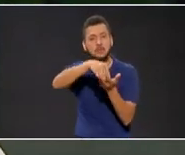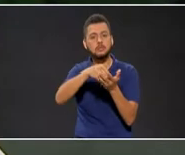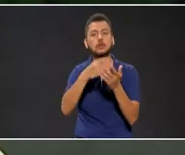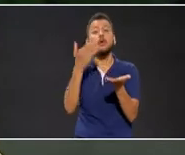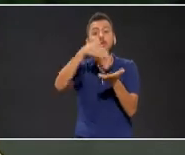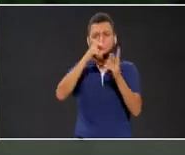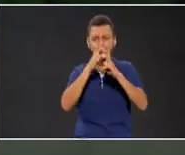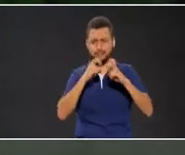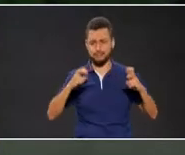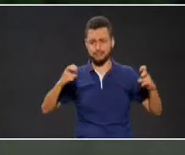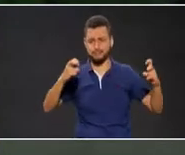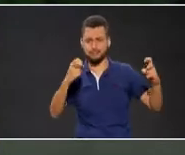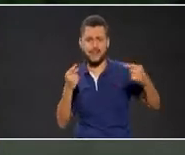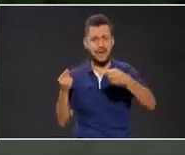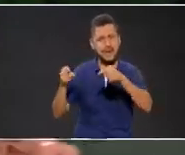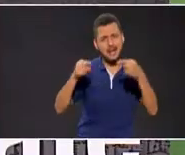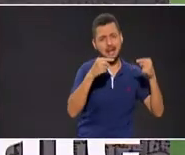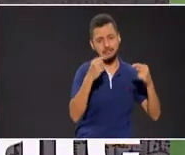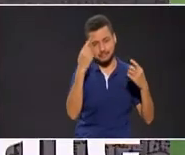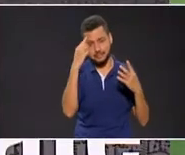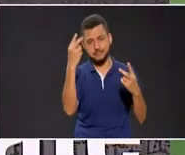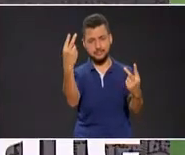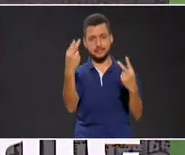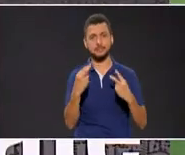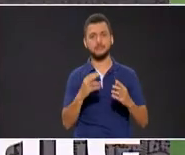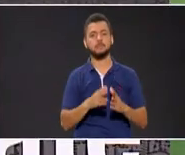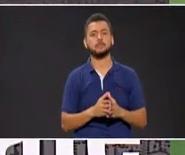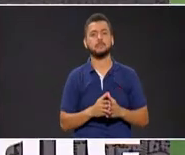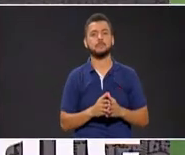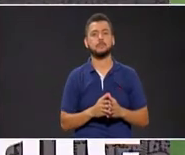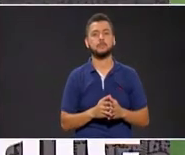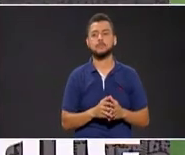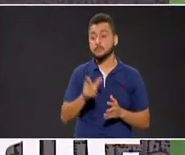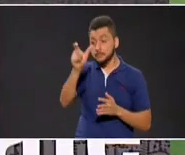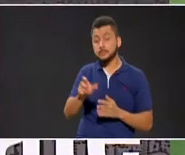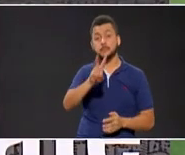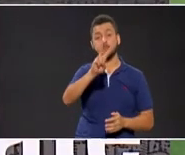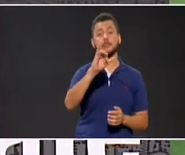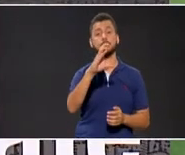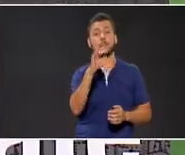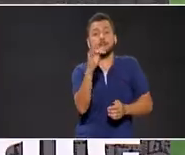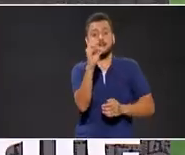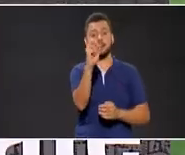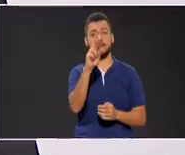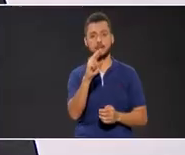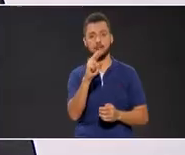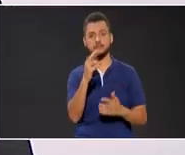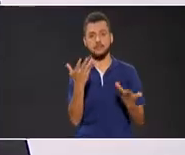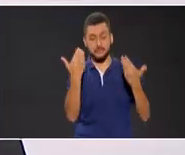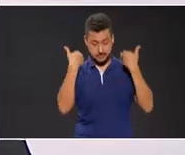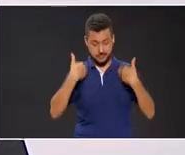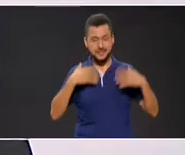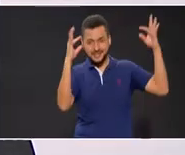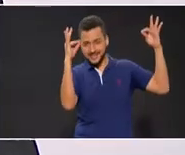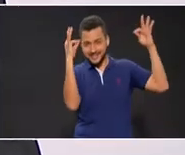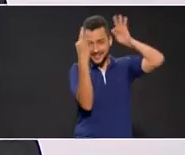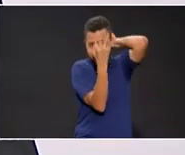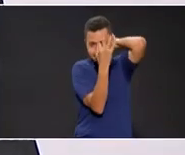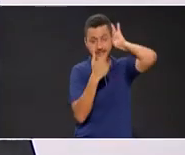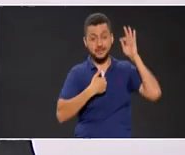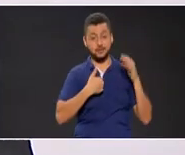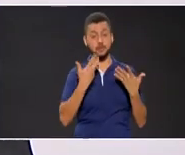ellos ellos le tienen temor a es candidato víctor correa a su minuto de cierre yo soy víctor correa el candidato a la alcaldía de medellín